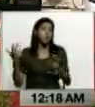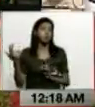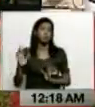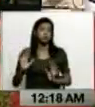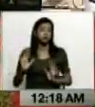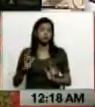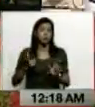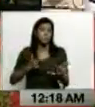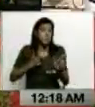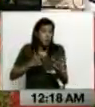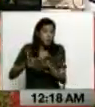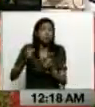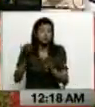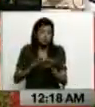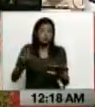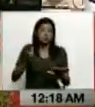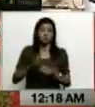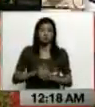plomo